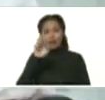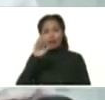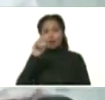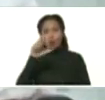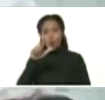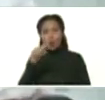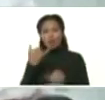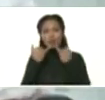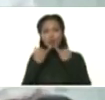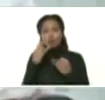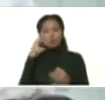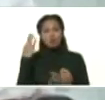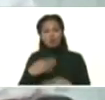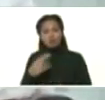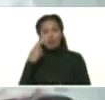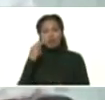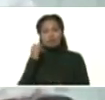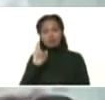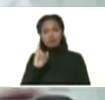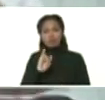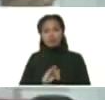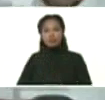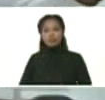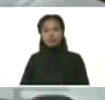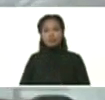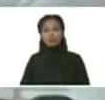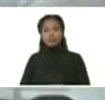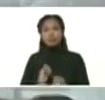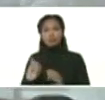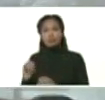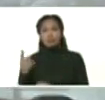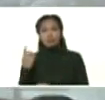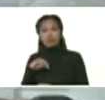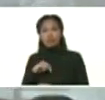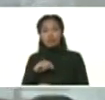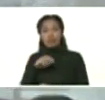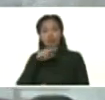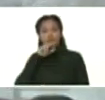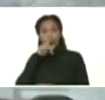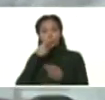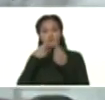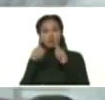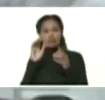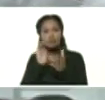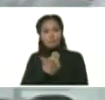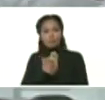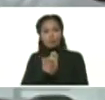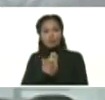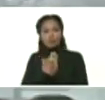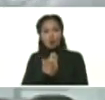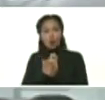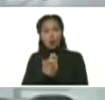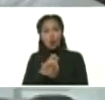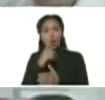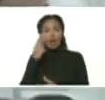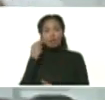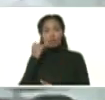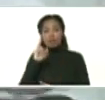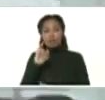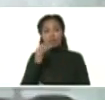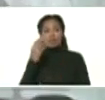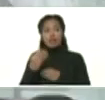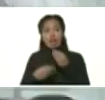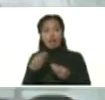El idioma del pueblo haitiano, el creol. Por eso tuvo otro traductor, otro compañero haitiano que habla español y